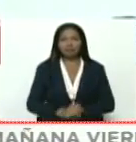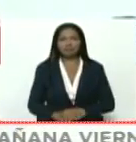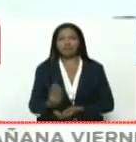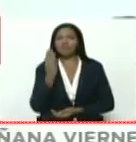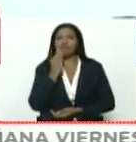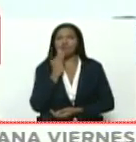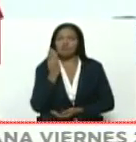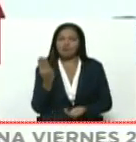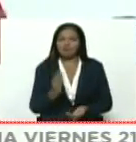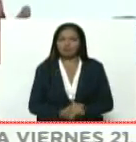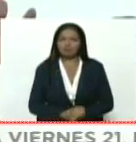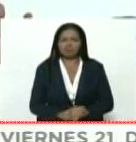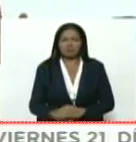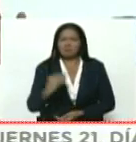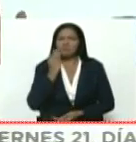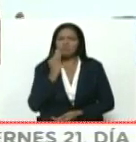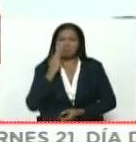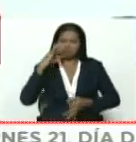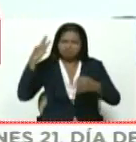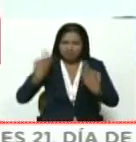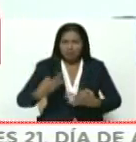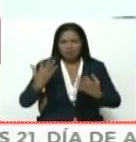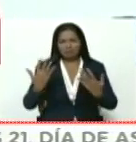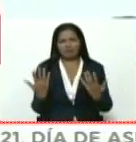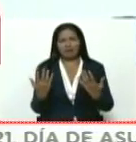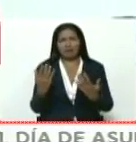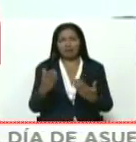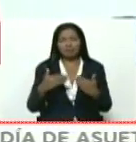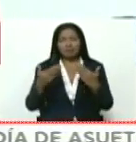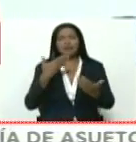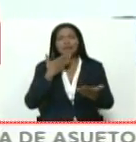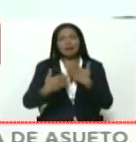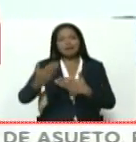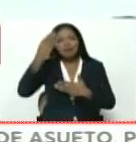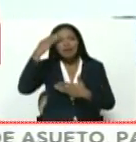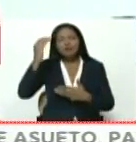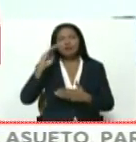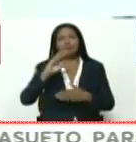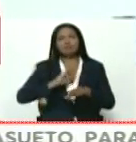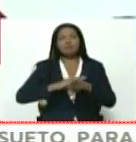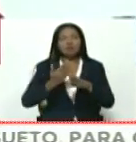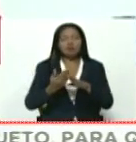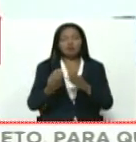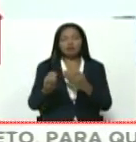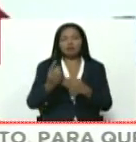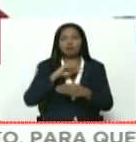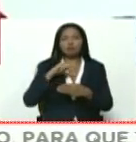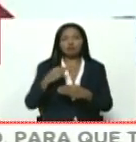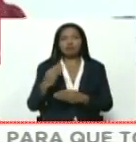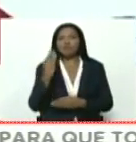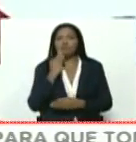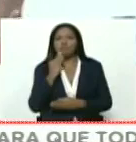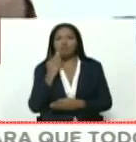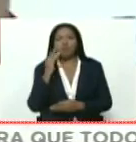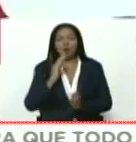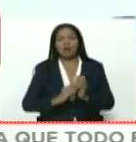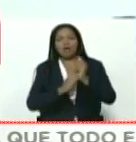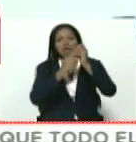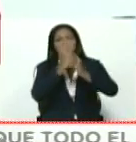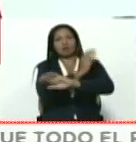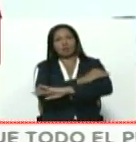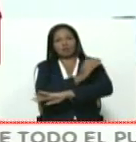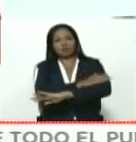Imbécil. Es un imbécil, de verdad. Hay que darle gracias a Dios por habernos mandado a ese imbécil como jefe de la